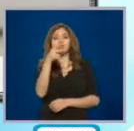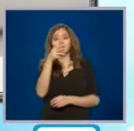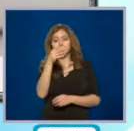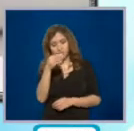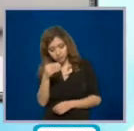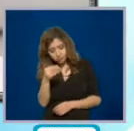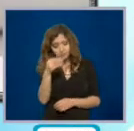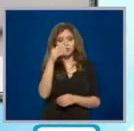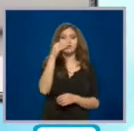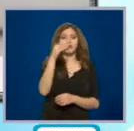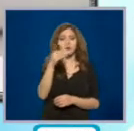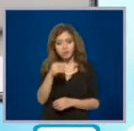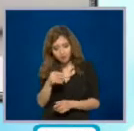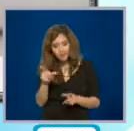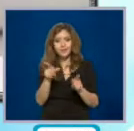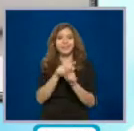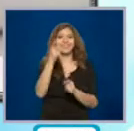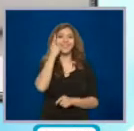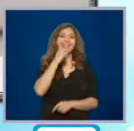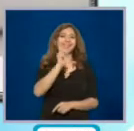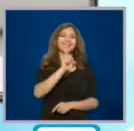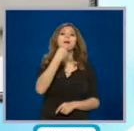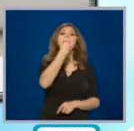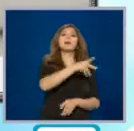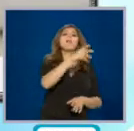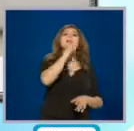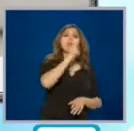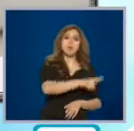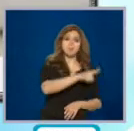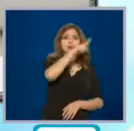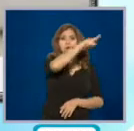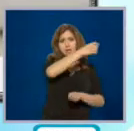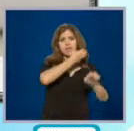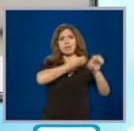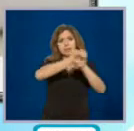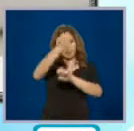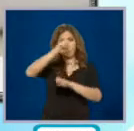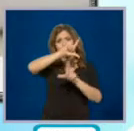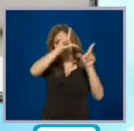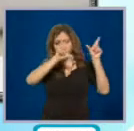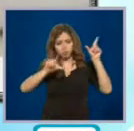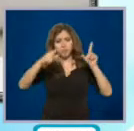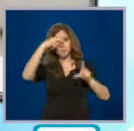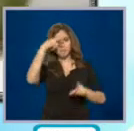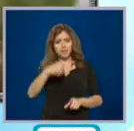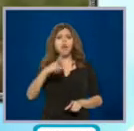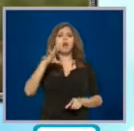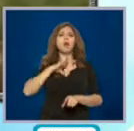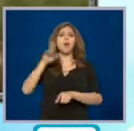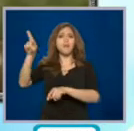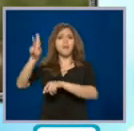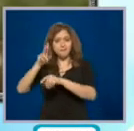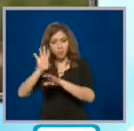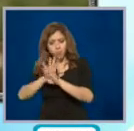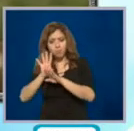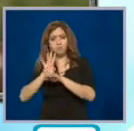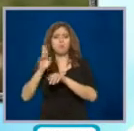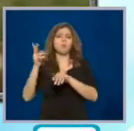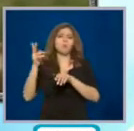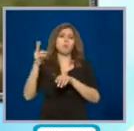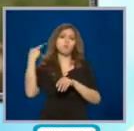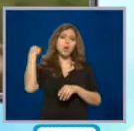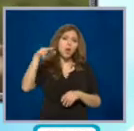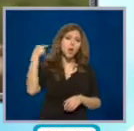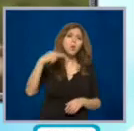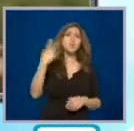corte. No. Si hay estados de la República donde todavía se toma siesta, Veracruz, Claro. Mérida, Pero por sí, ejemplo. Pero es que allá en Mérida. provincia les alcanza